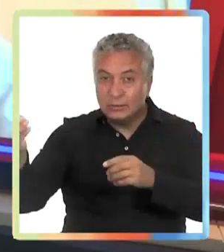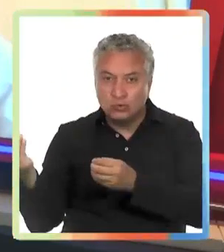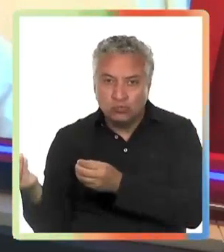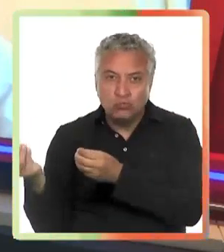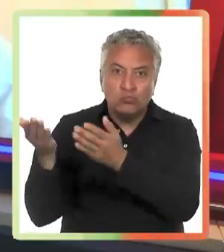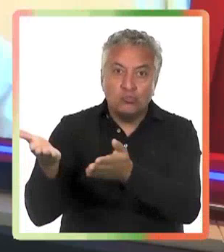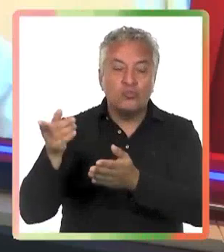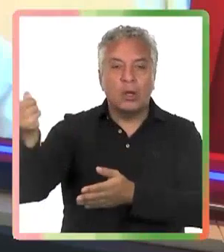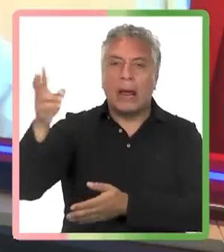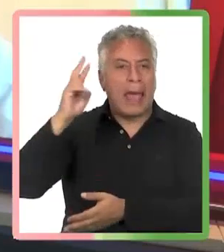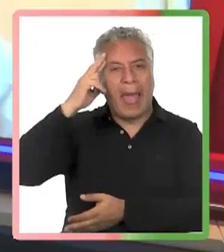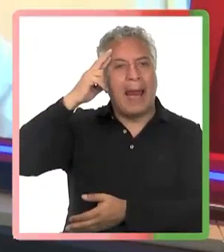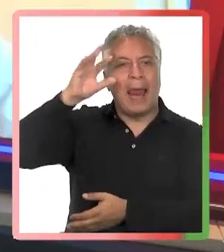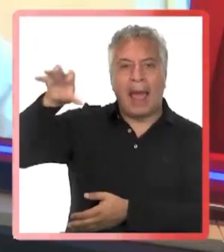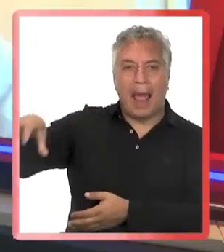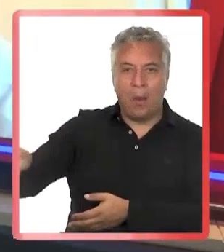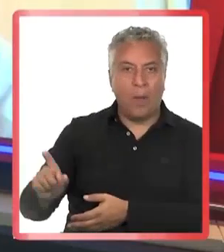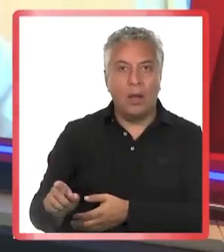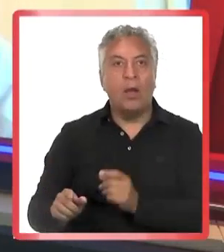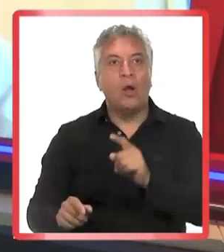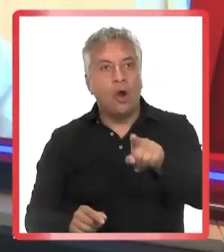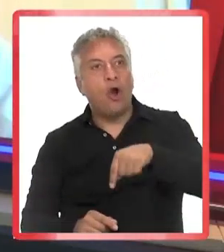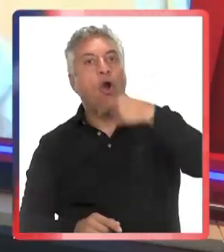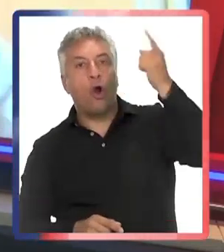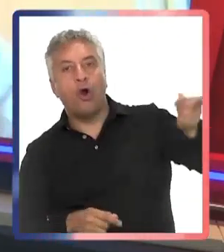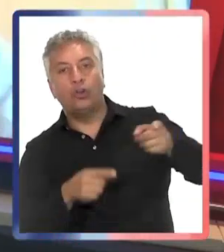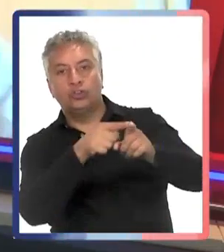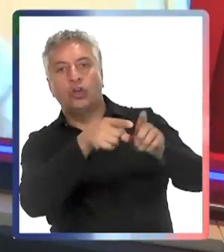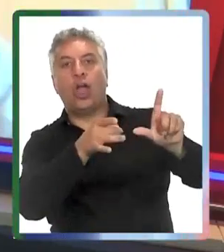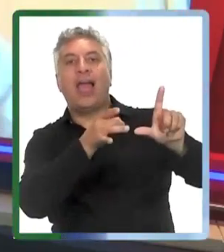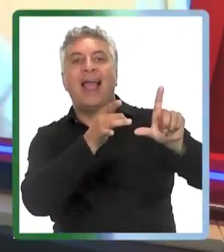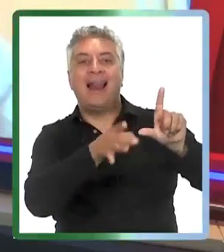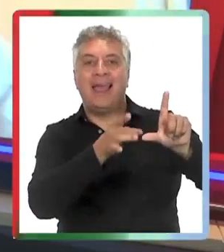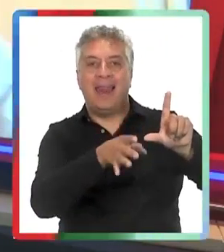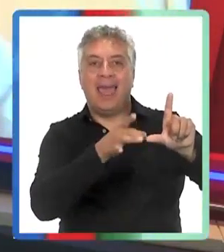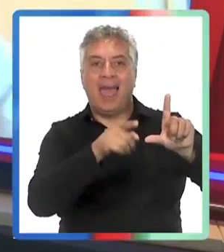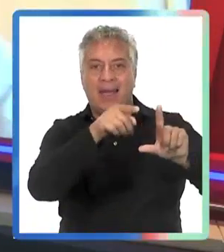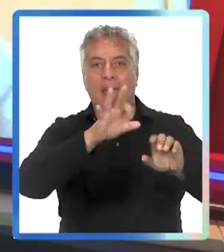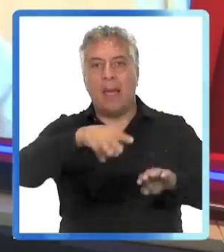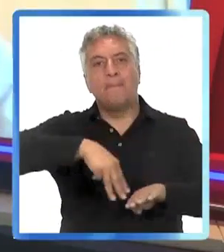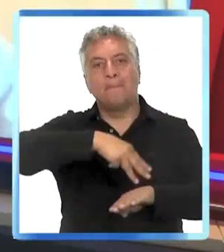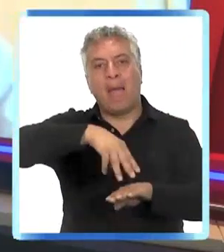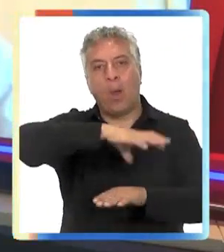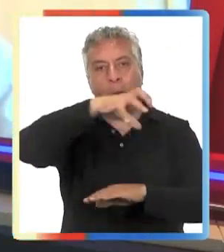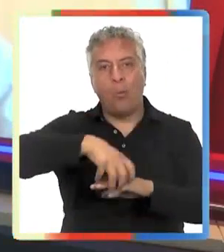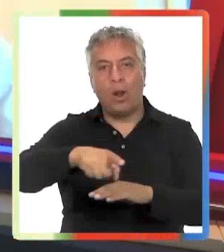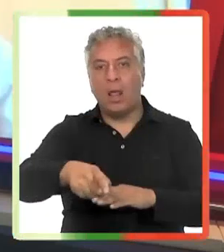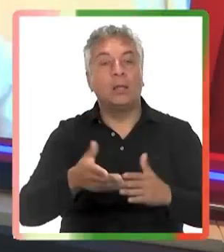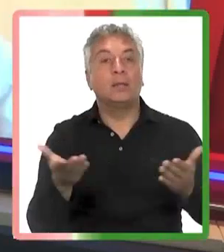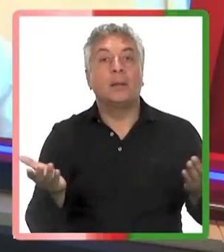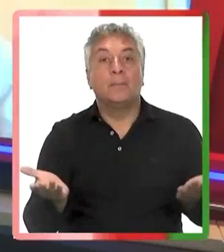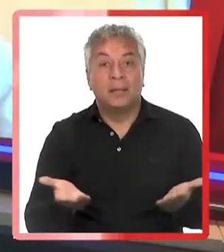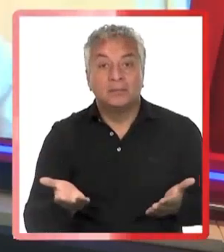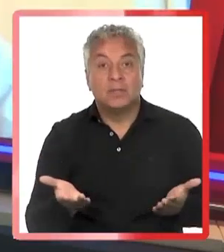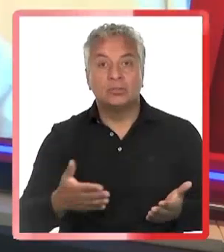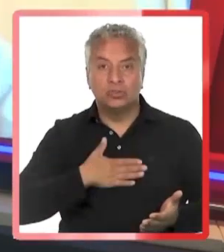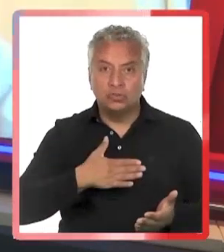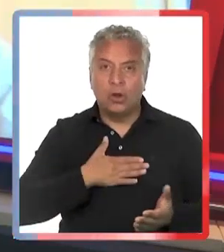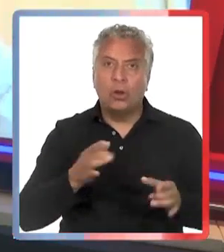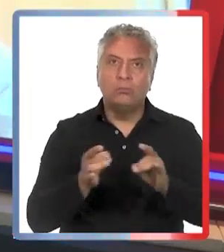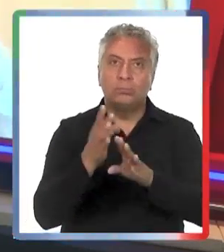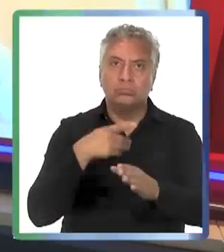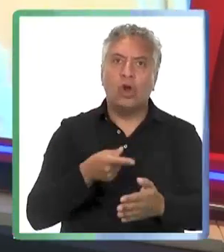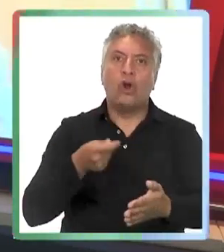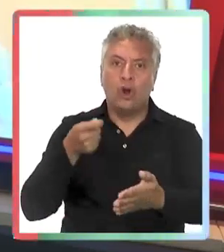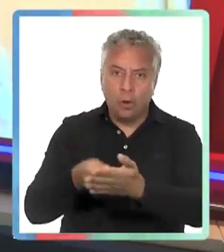en la región de O'Higgins, otro en Linares, por ejemplo, en la región de Maule. ¿Qué va a pasar entonces? Si yo compré